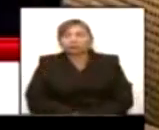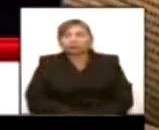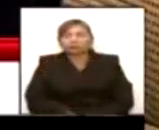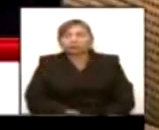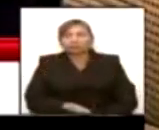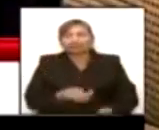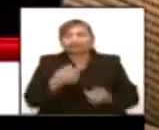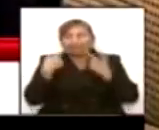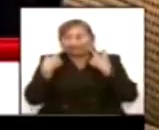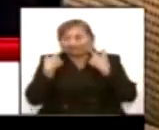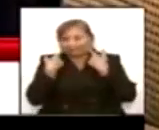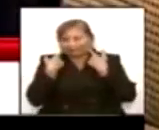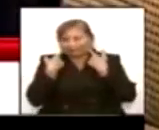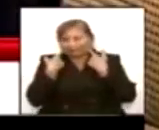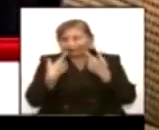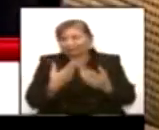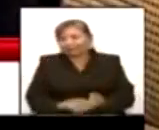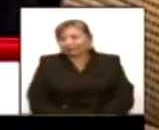he visto una sonrisa